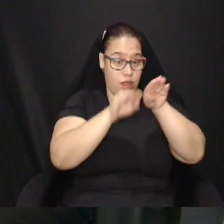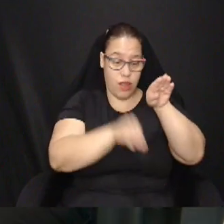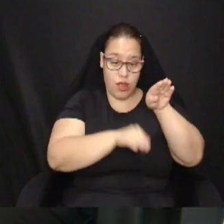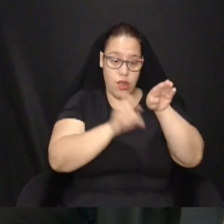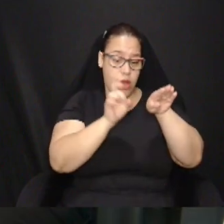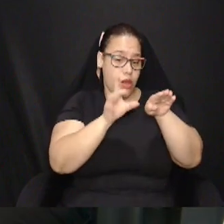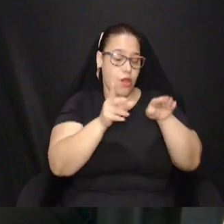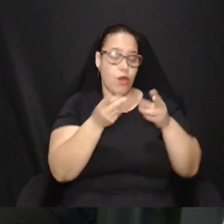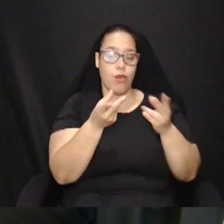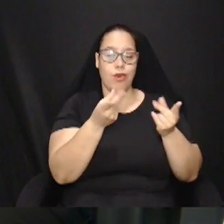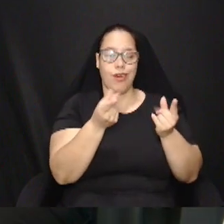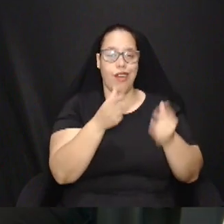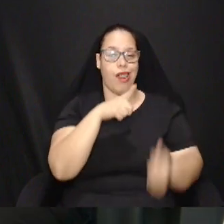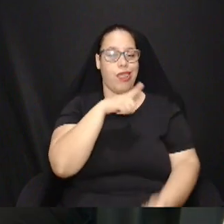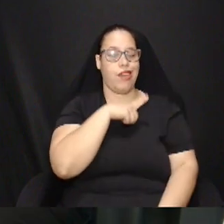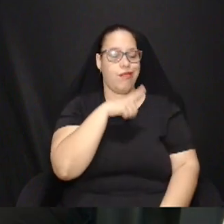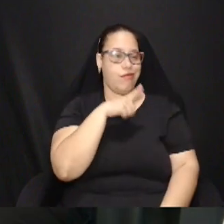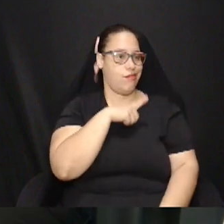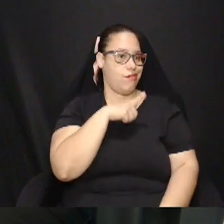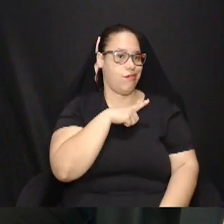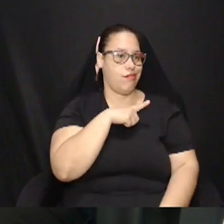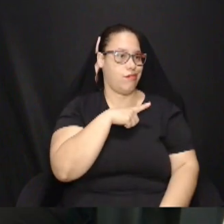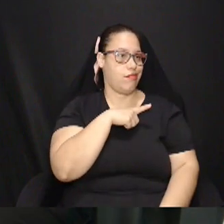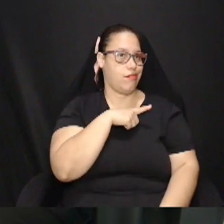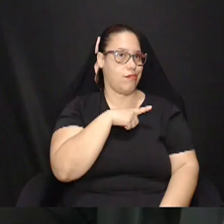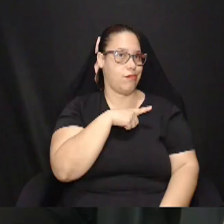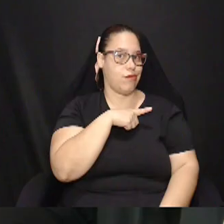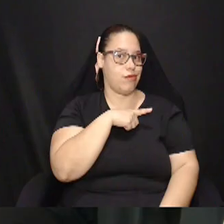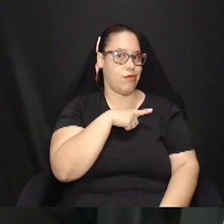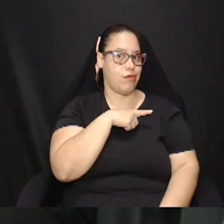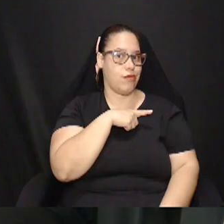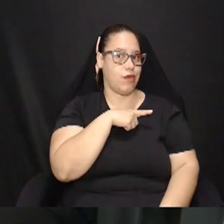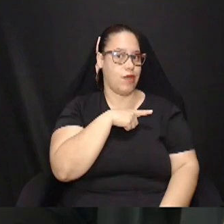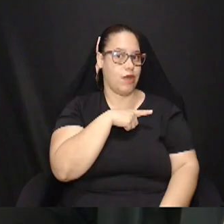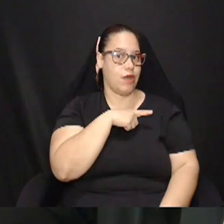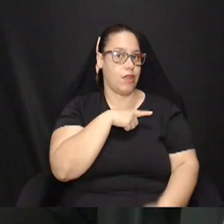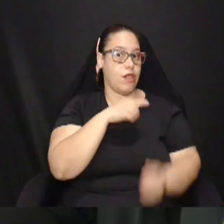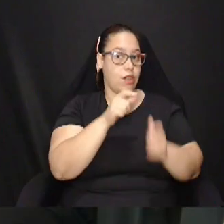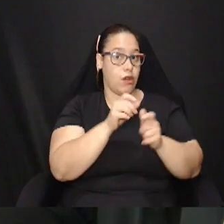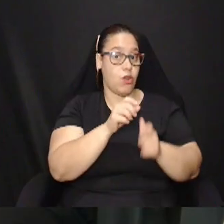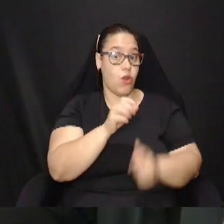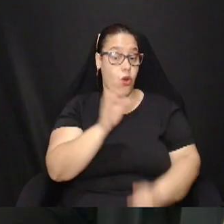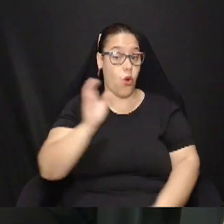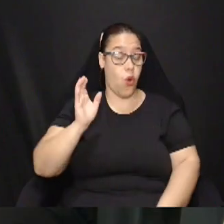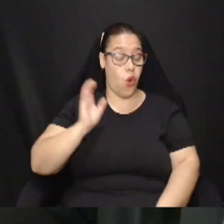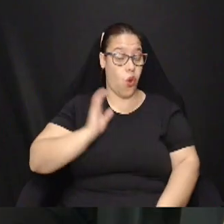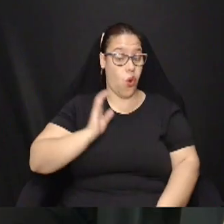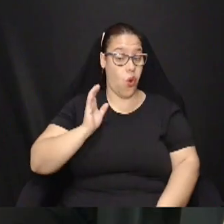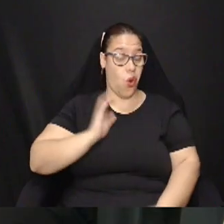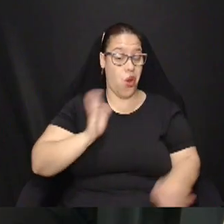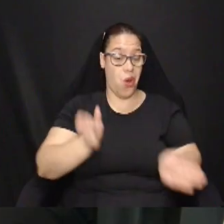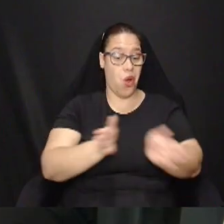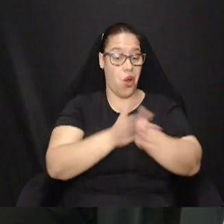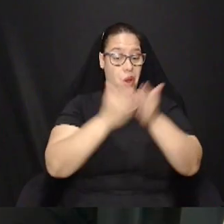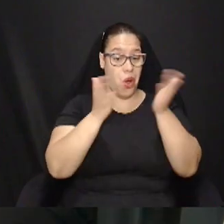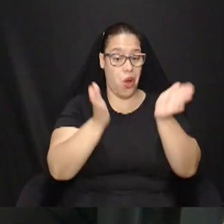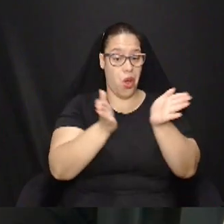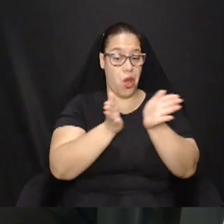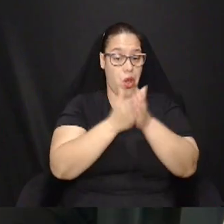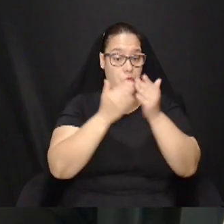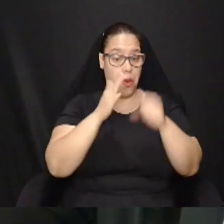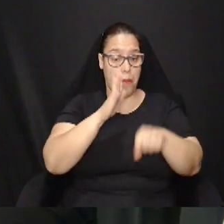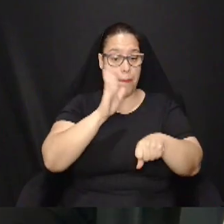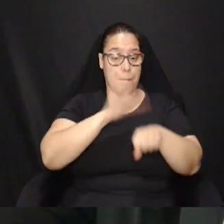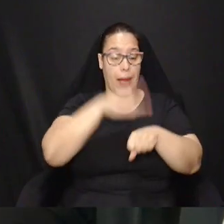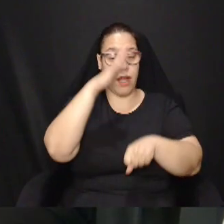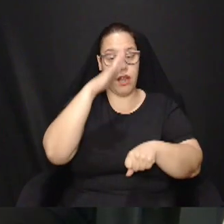dinero. ¿Y a quién afecta más la infertilidad? ¿Los ricos o los pobres? No, afecta mucho más a los pobres. ¿Por qué?